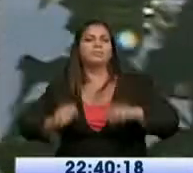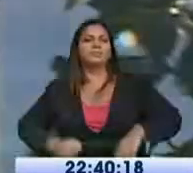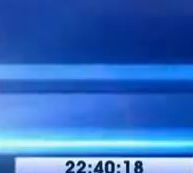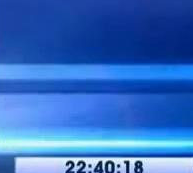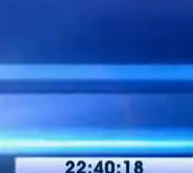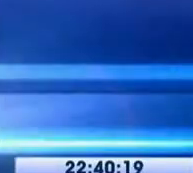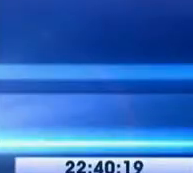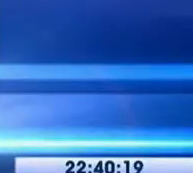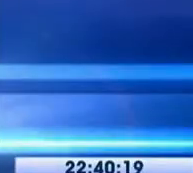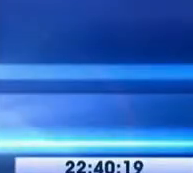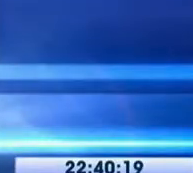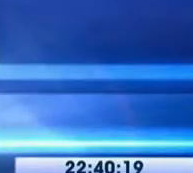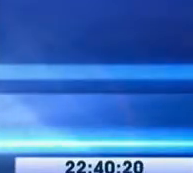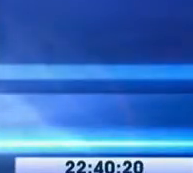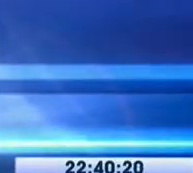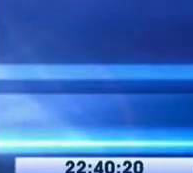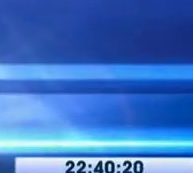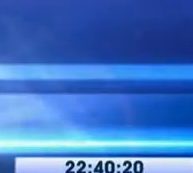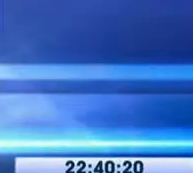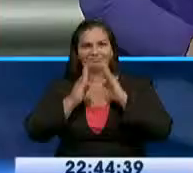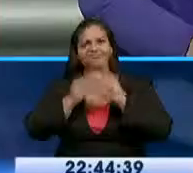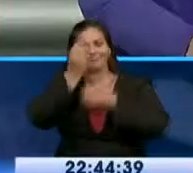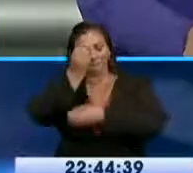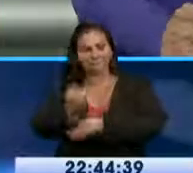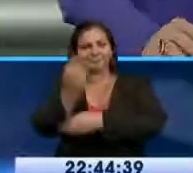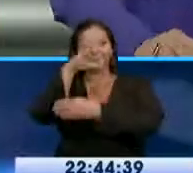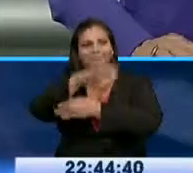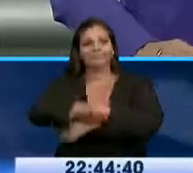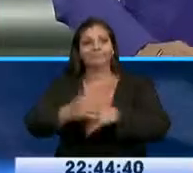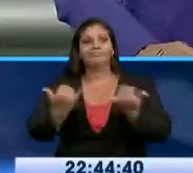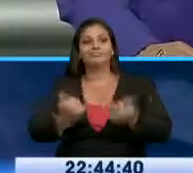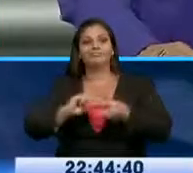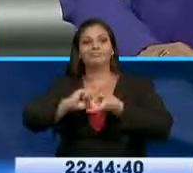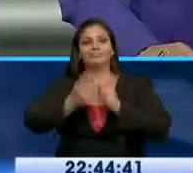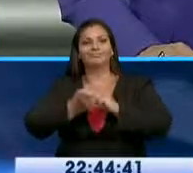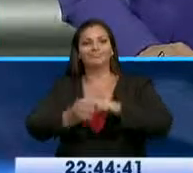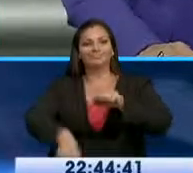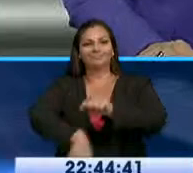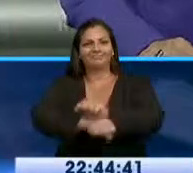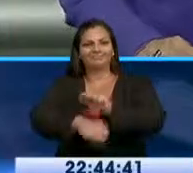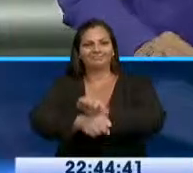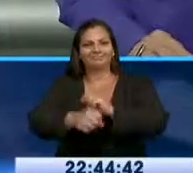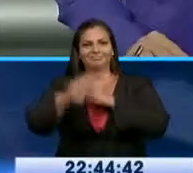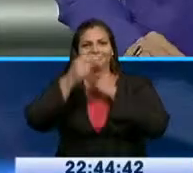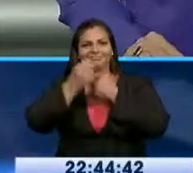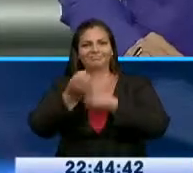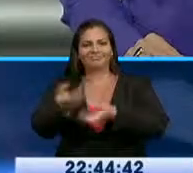Lo que sigue, Copa. Que descanse.